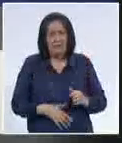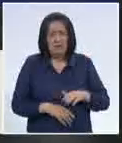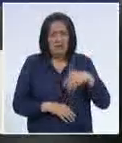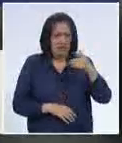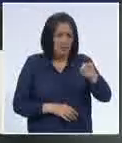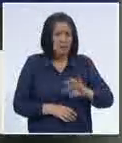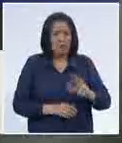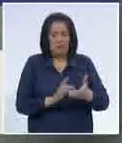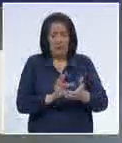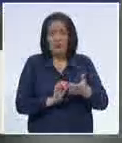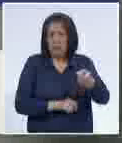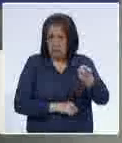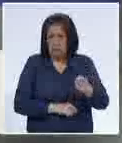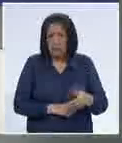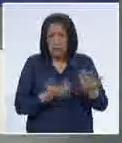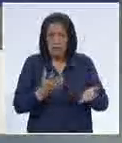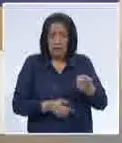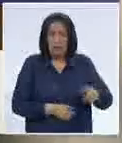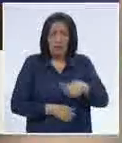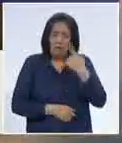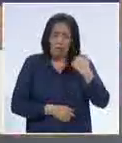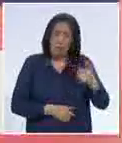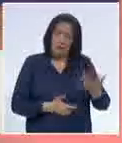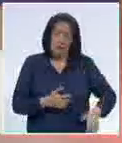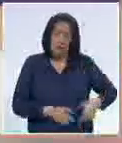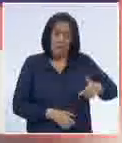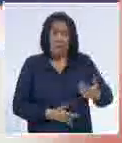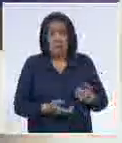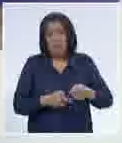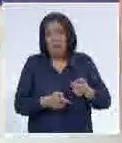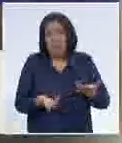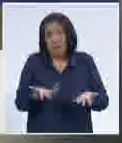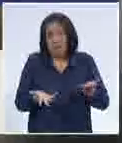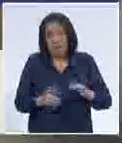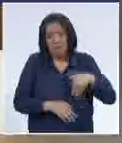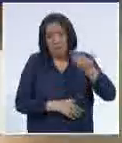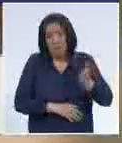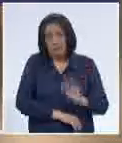robado un celular. La próxima vez probablemente traiga un arma o un cuchillo cuando vaya a saltar.